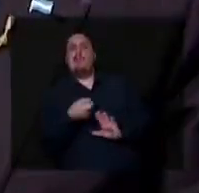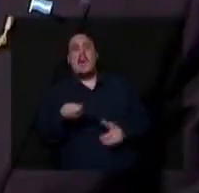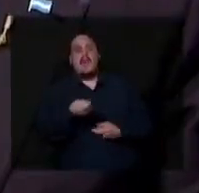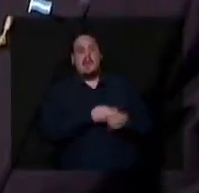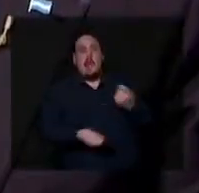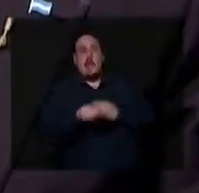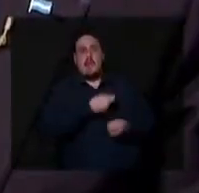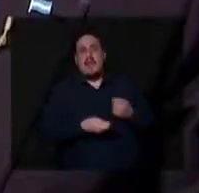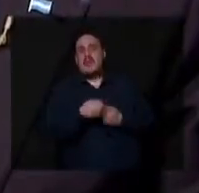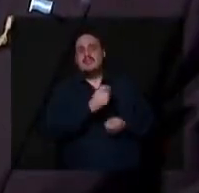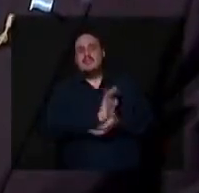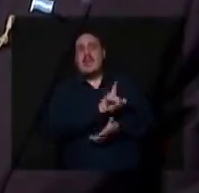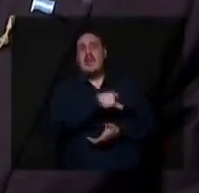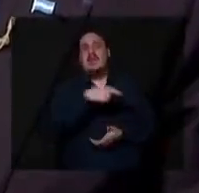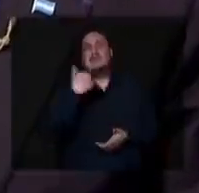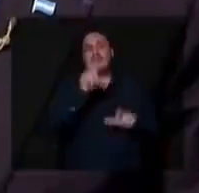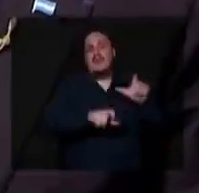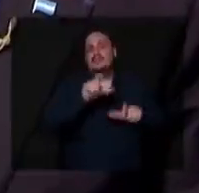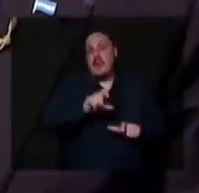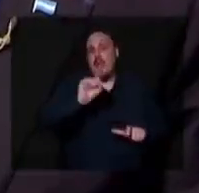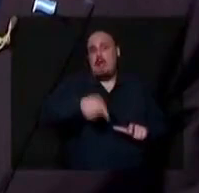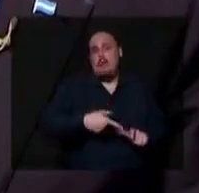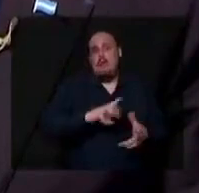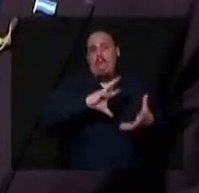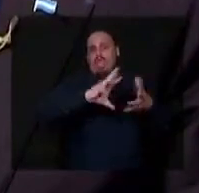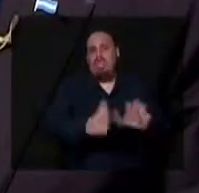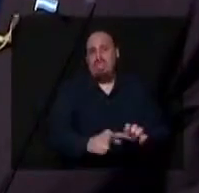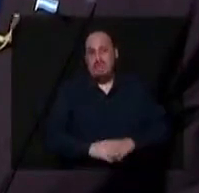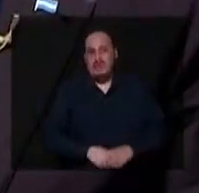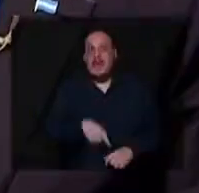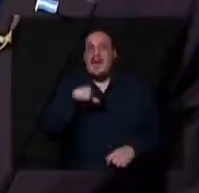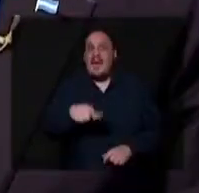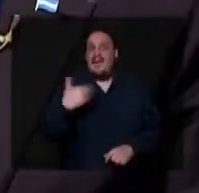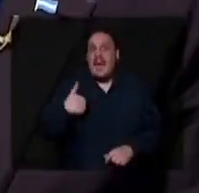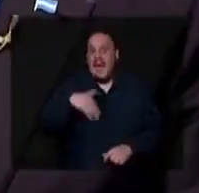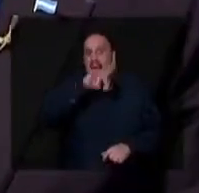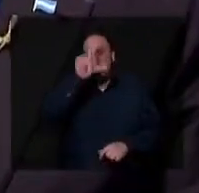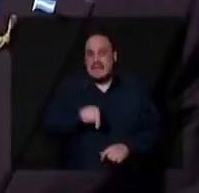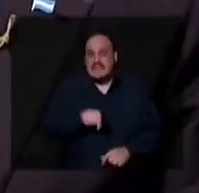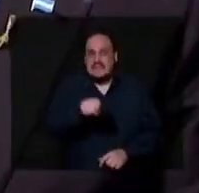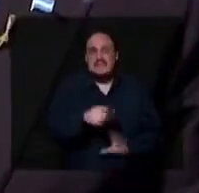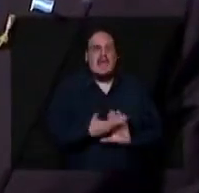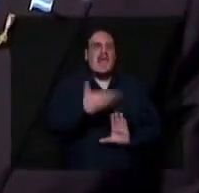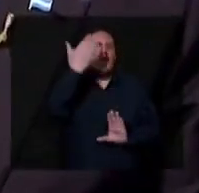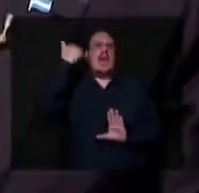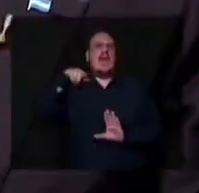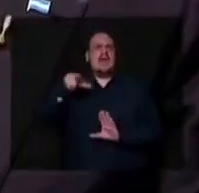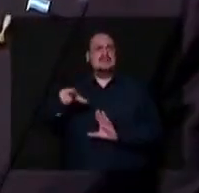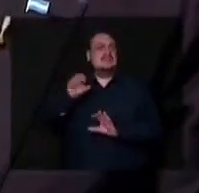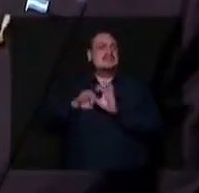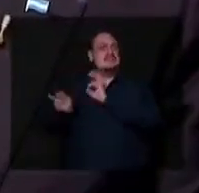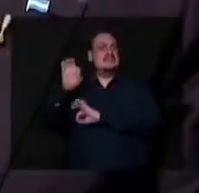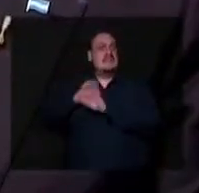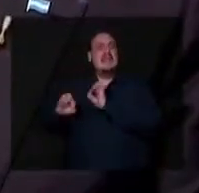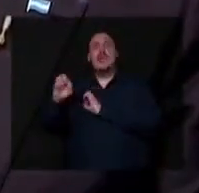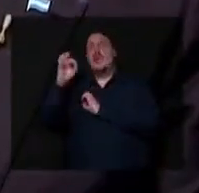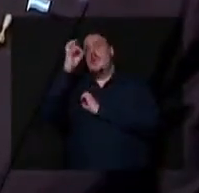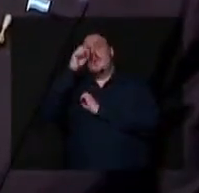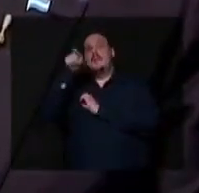la grieta yo veo en mi ley la continuidad de la grieta de la lucha de la puja de la pelea